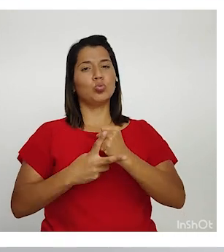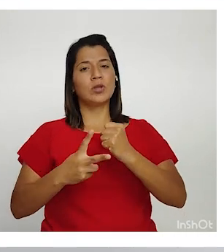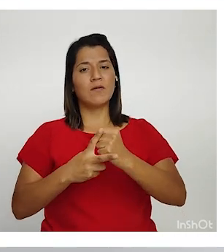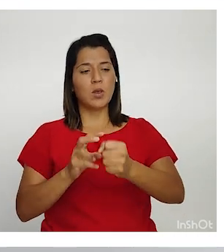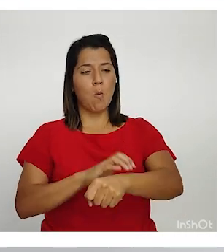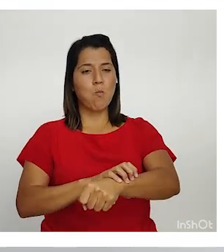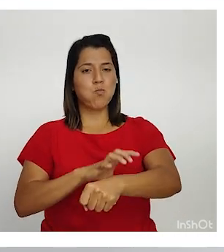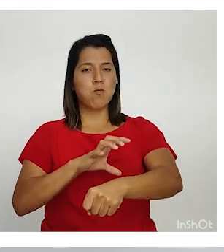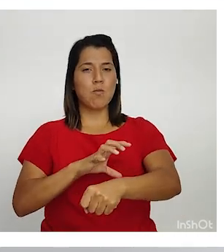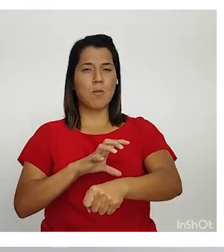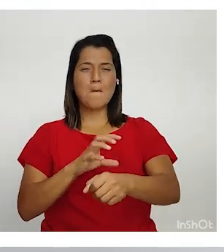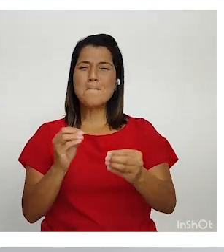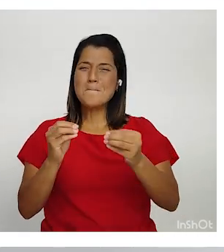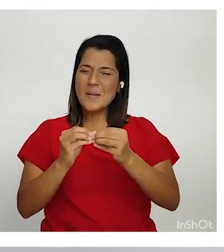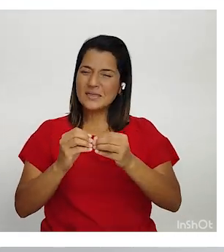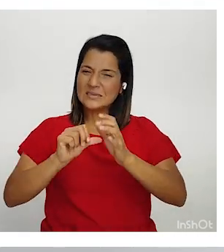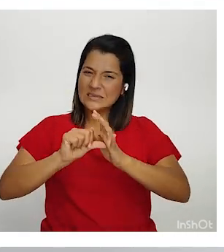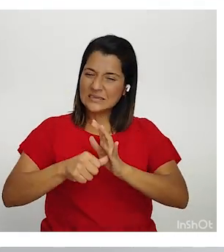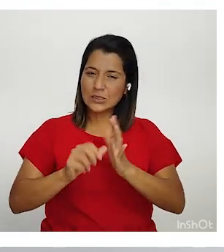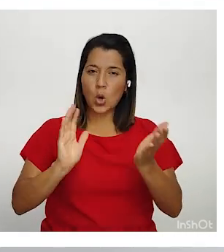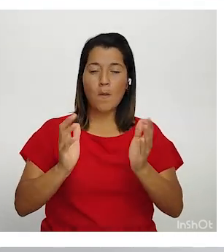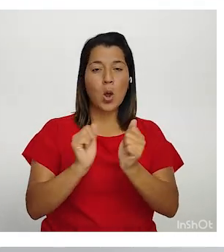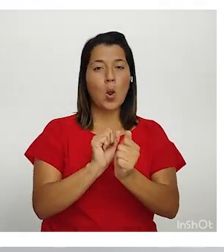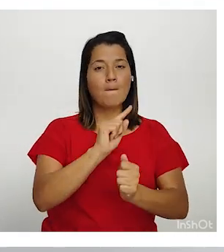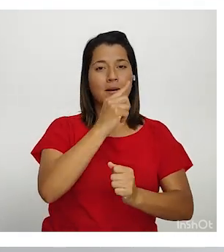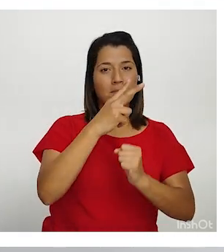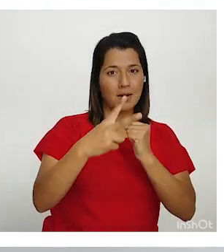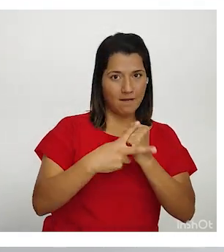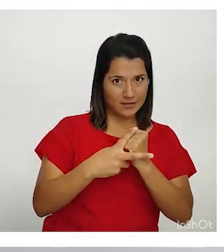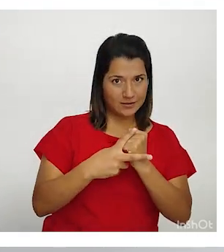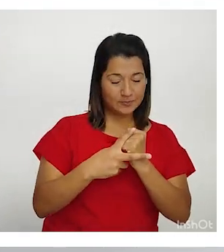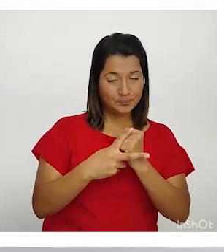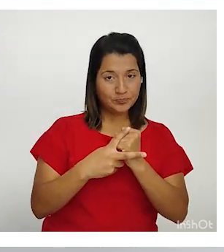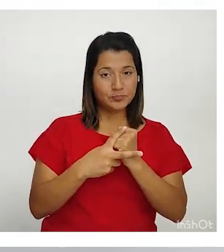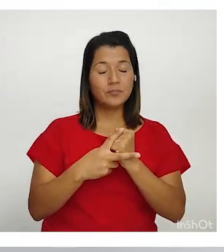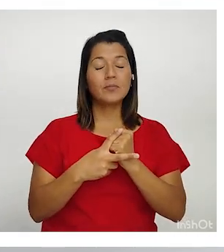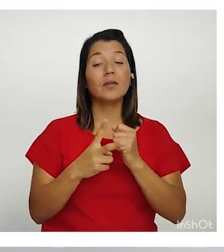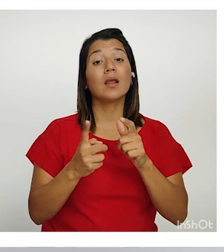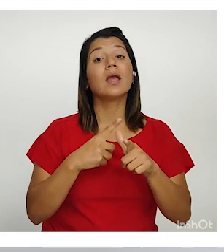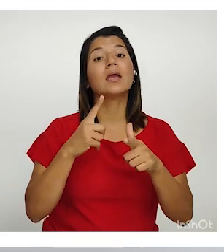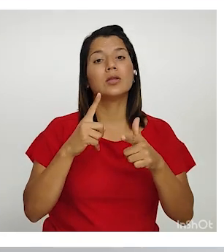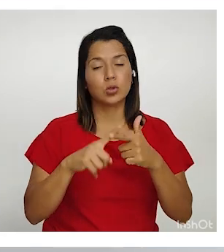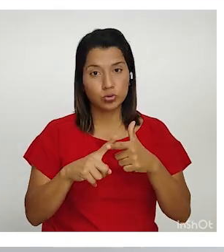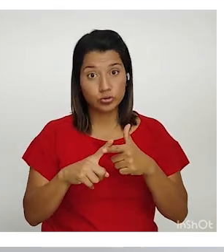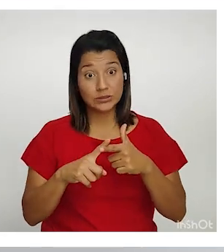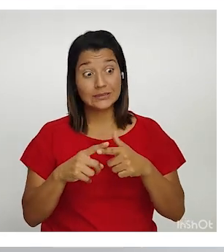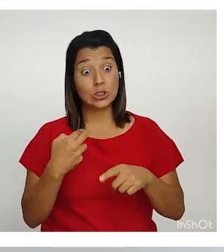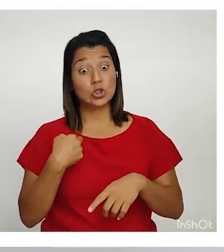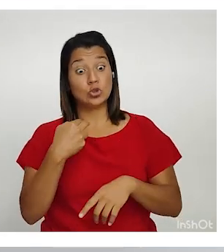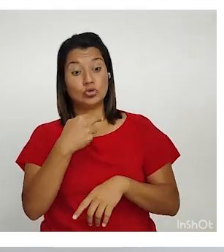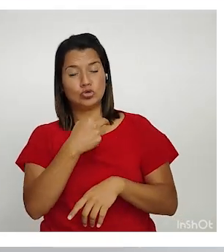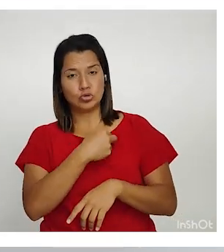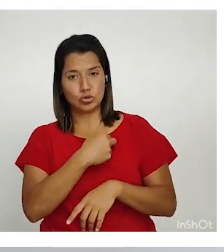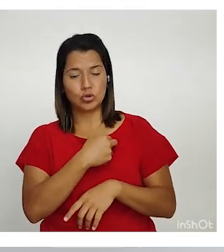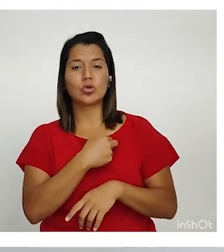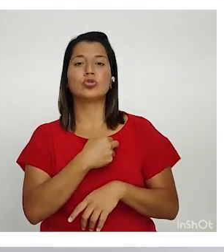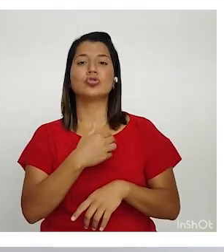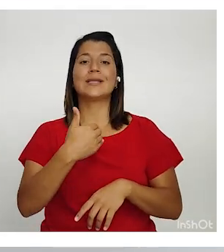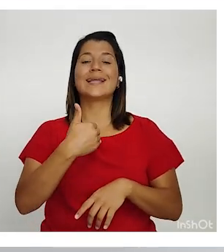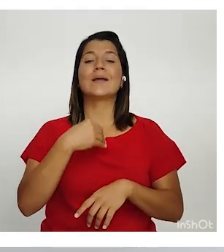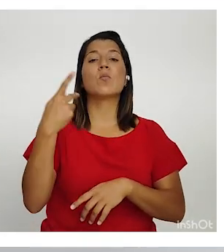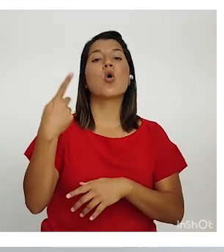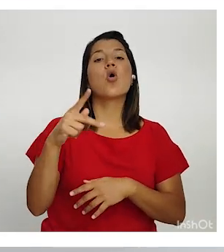más importante que en la primera, que muy probablemente no suceda. En ese sentido es cuando nosotros tenemos el riesgo